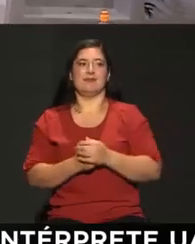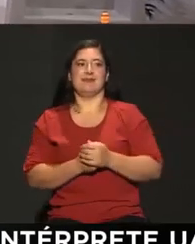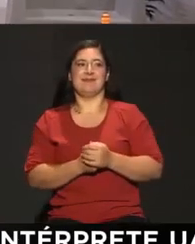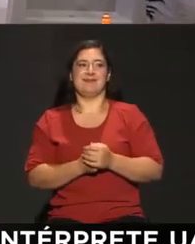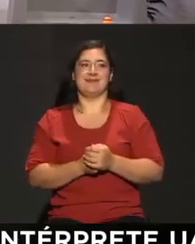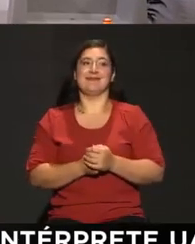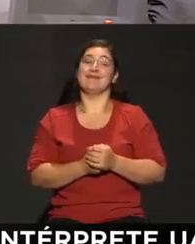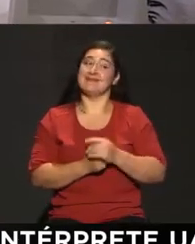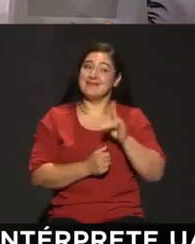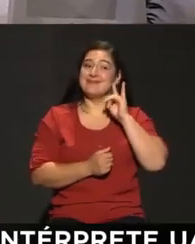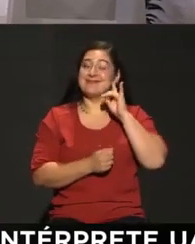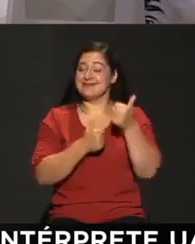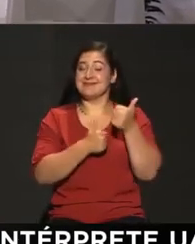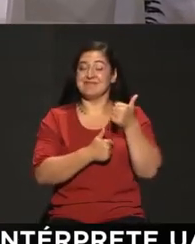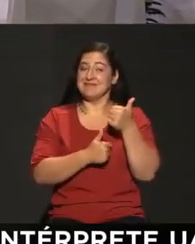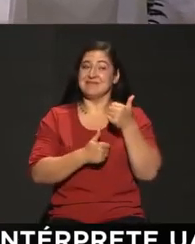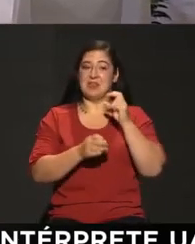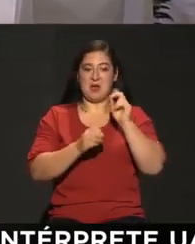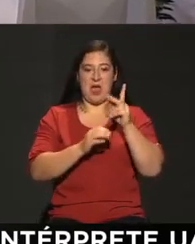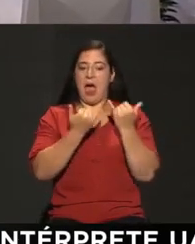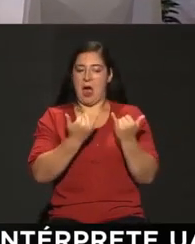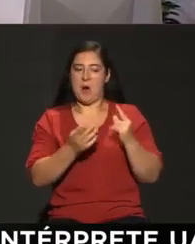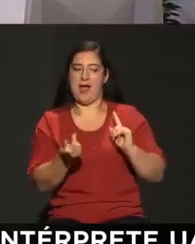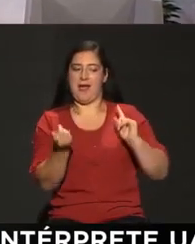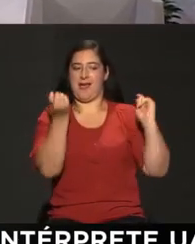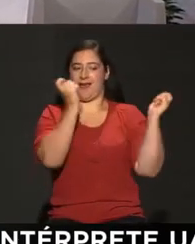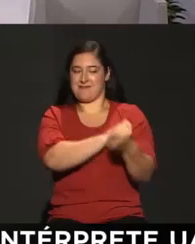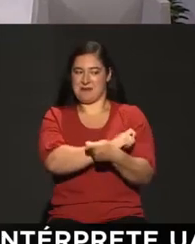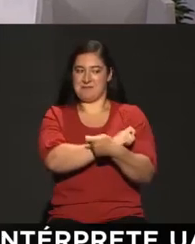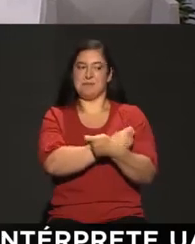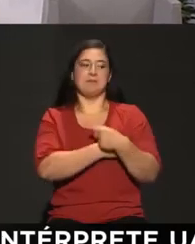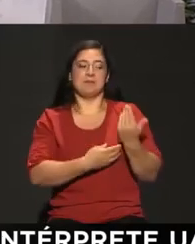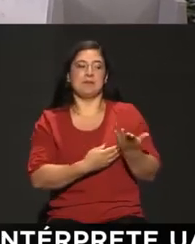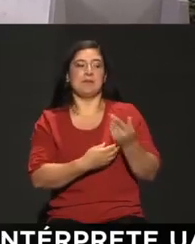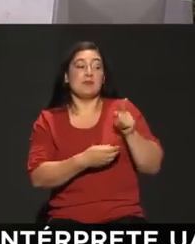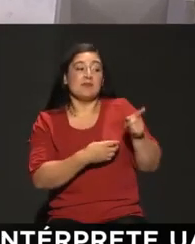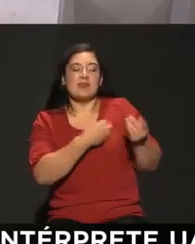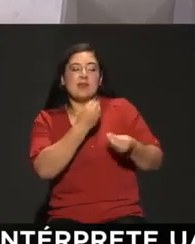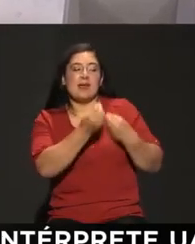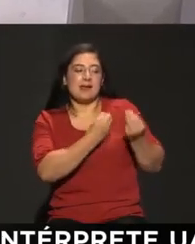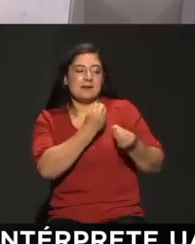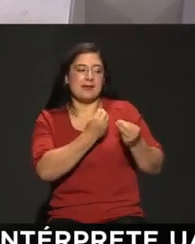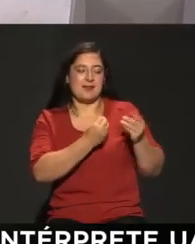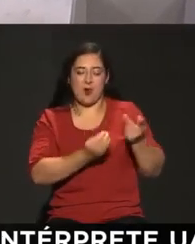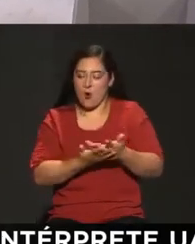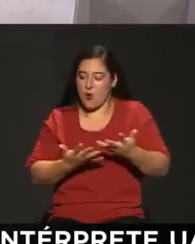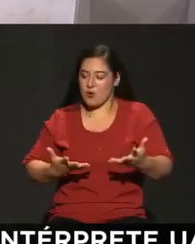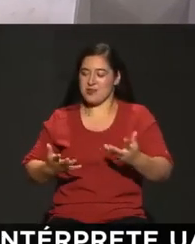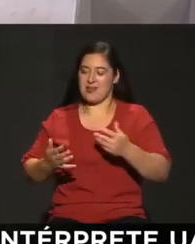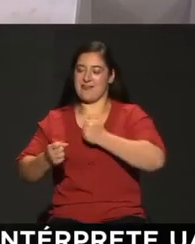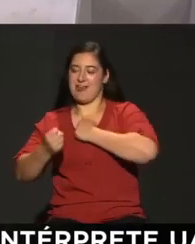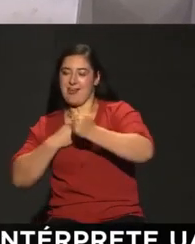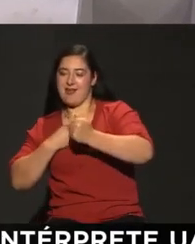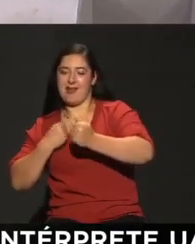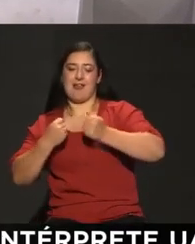Ahí está. De acuerdo, ahora lo vamos a cambiar. Tú vas a hacer lo que tiene que ver con los elementos de